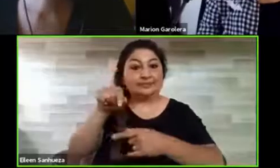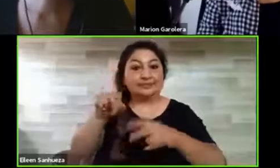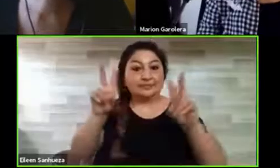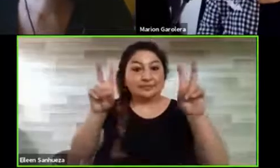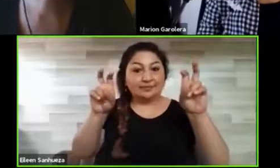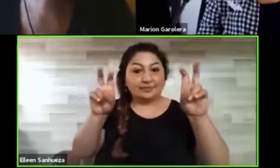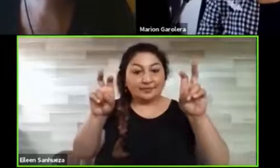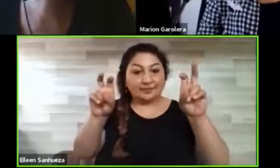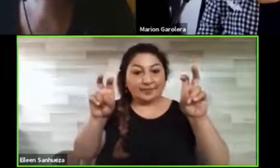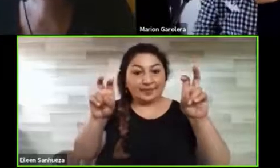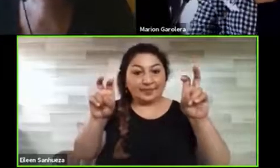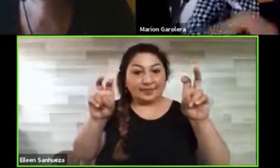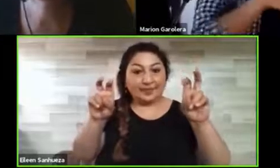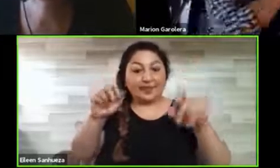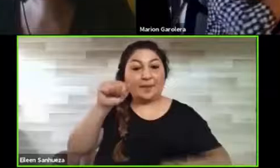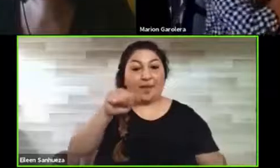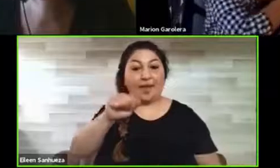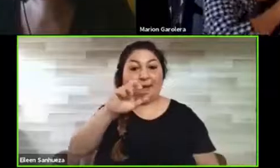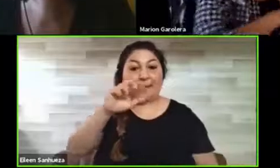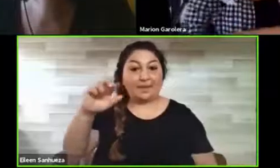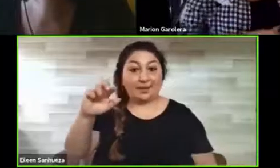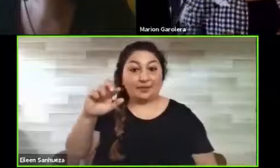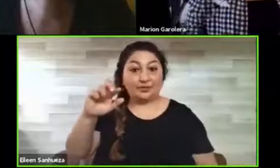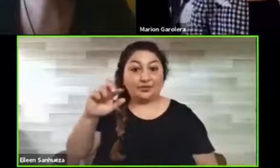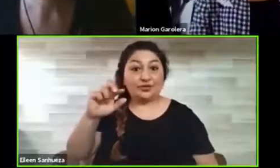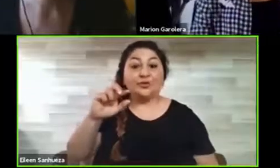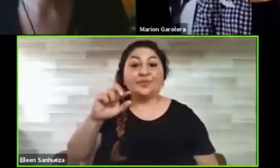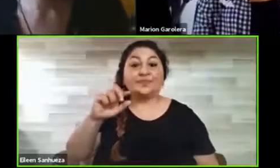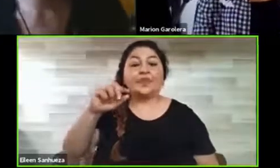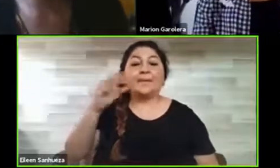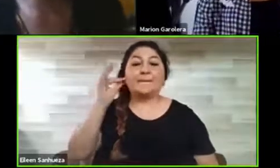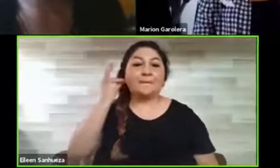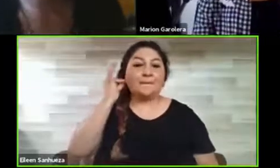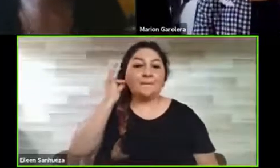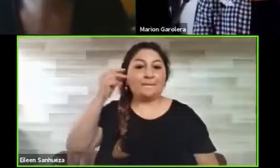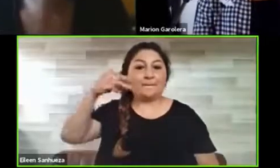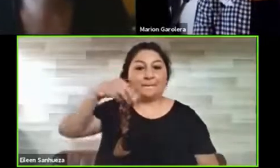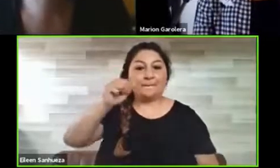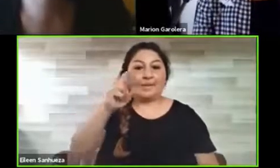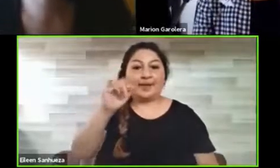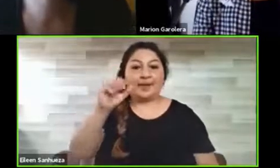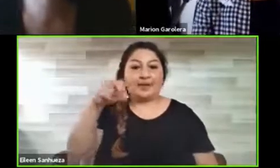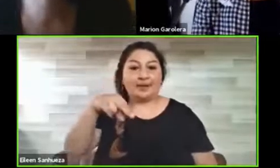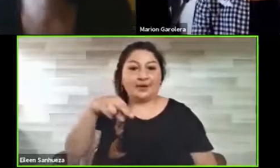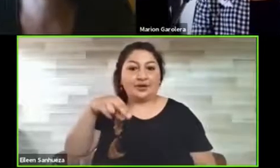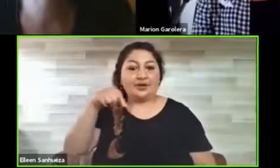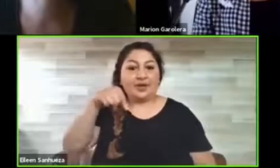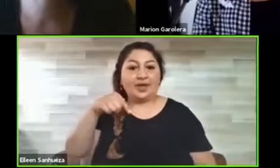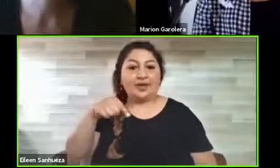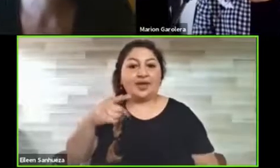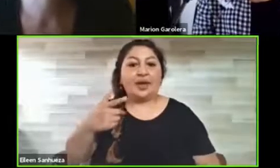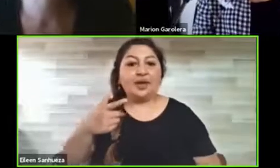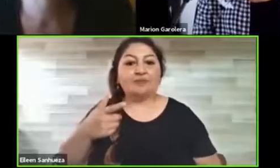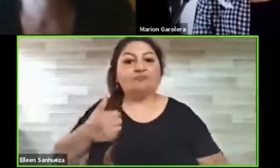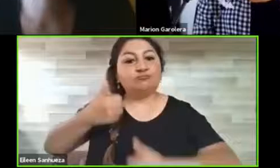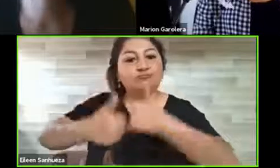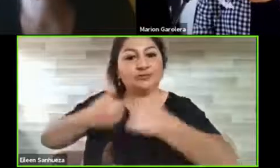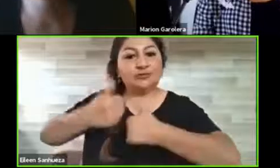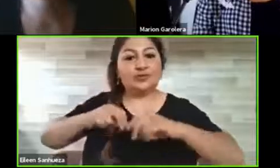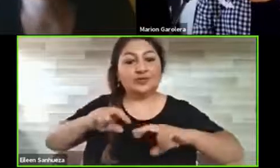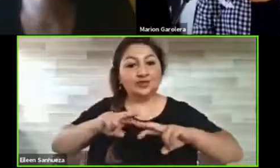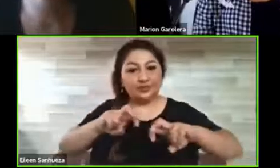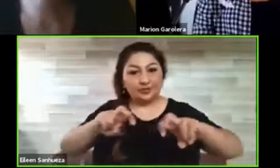esta aplicación va a ser Marion Carolera, que es experta en tecnologías y género y es asistente de